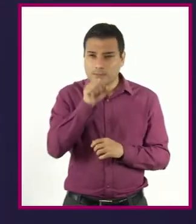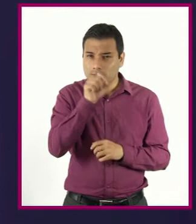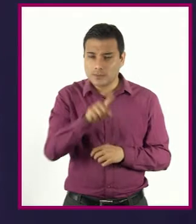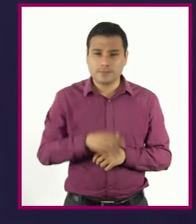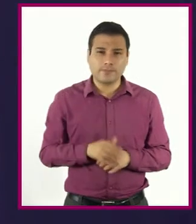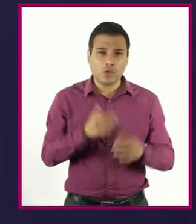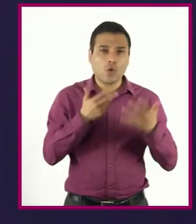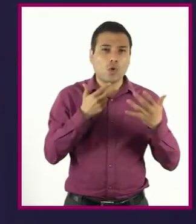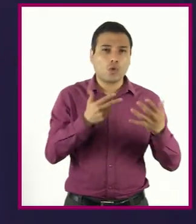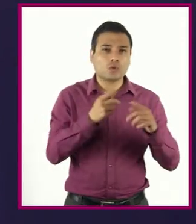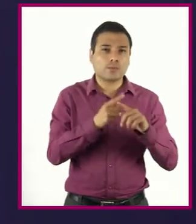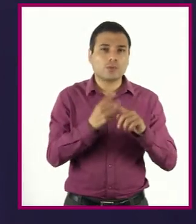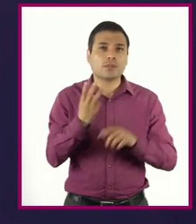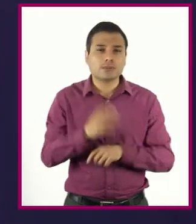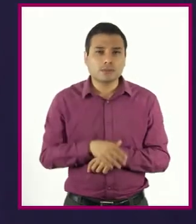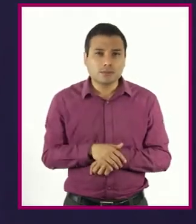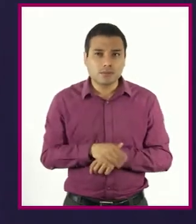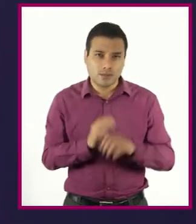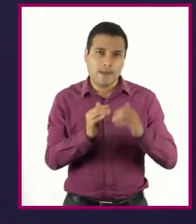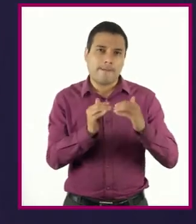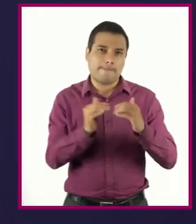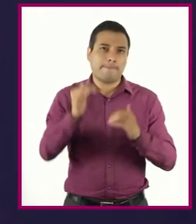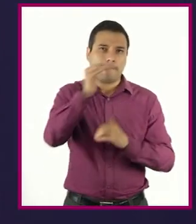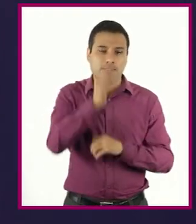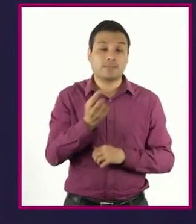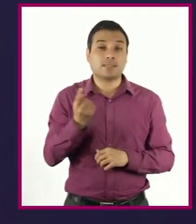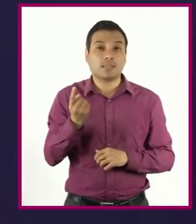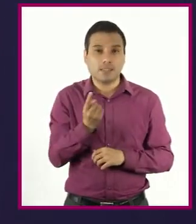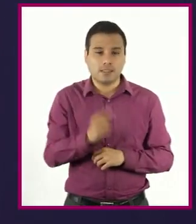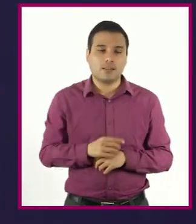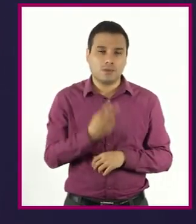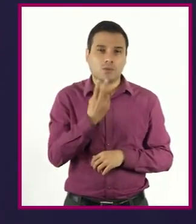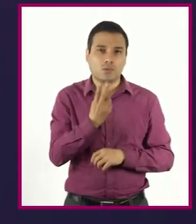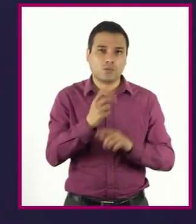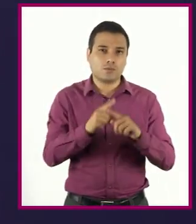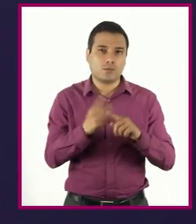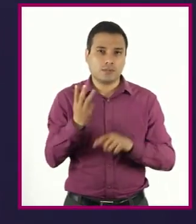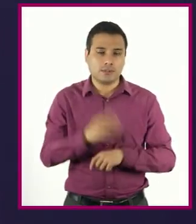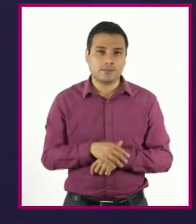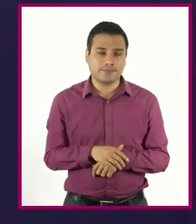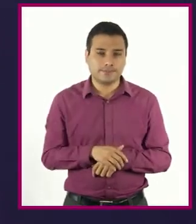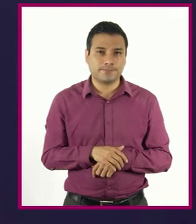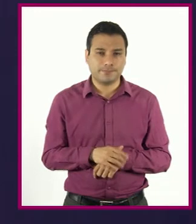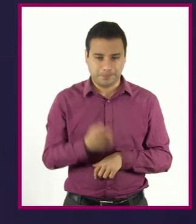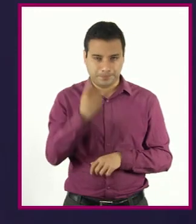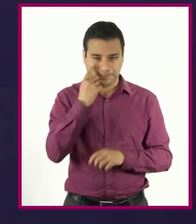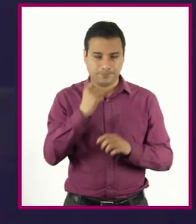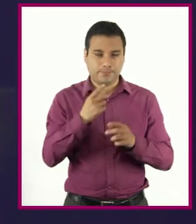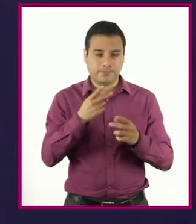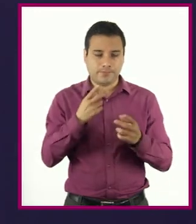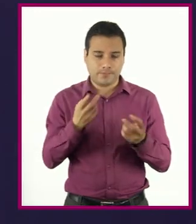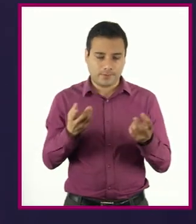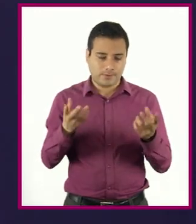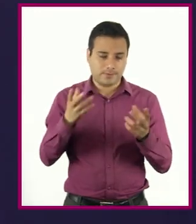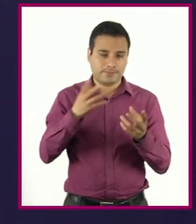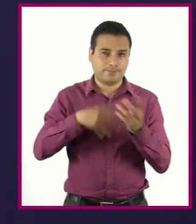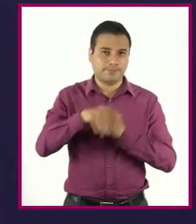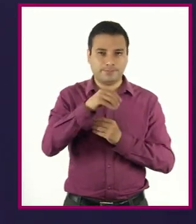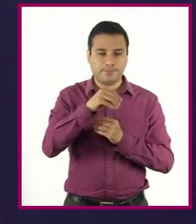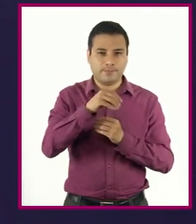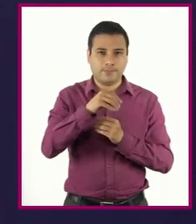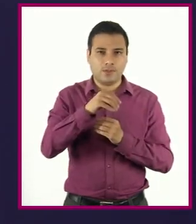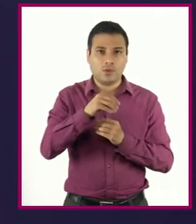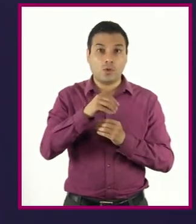8 por 3 es mayor a 2 por 3. Pero si la multiplicación es con un